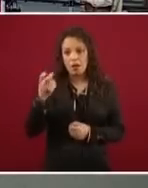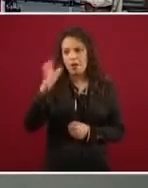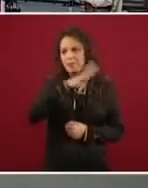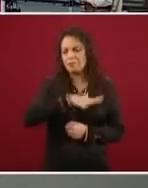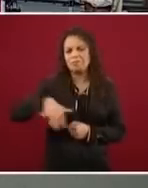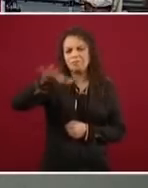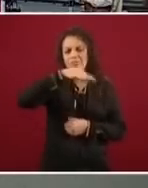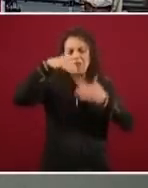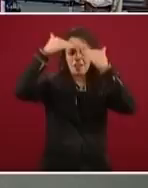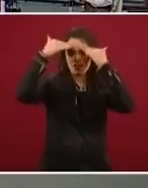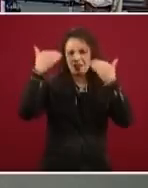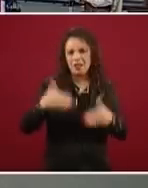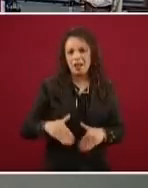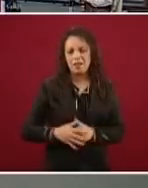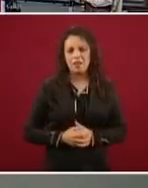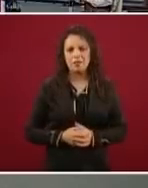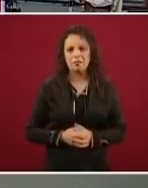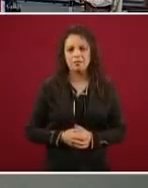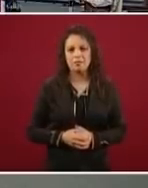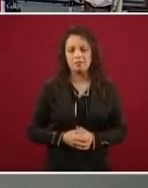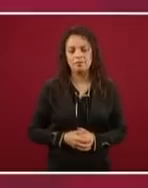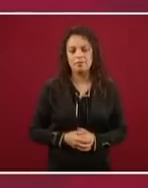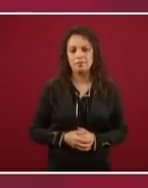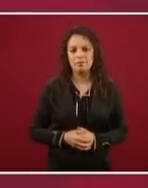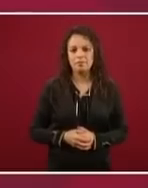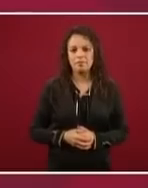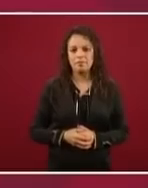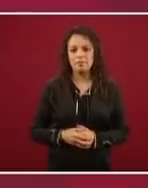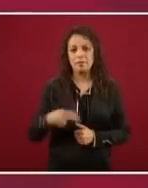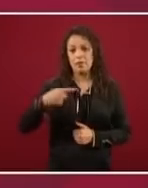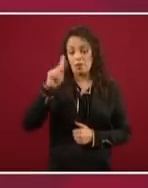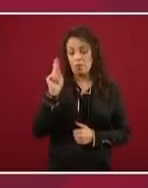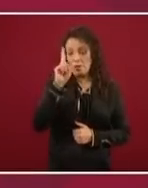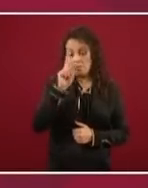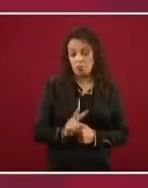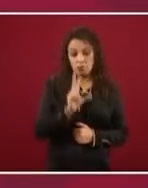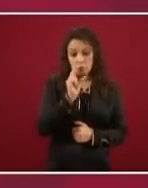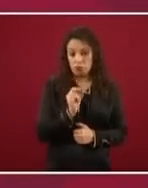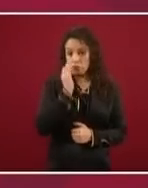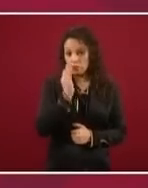lo que no aceptamos es la hipocresía